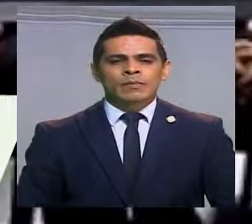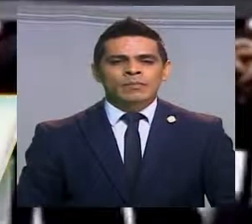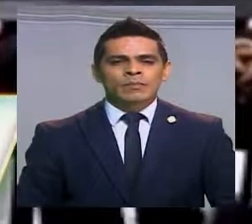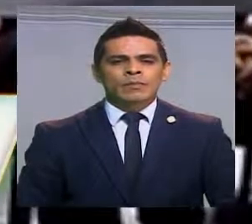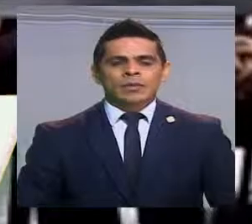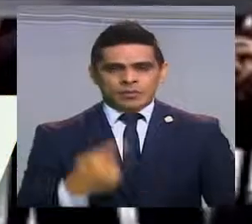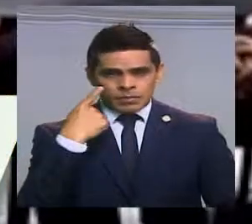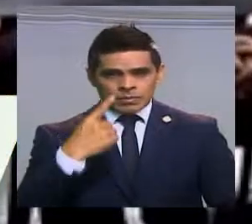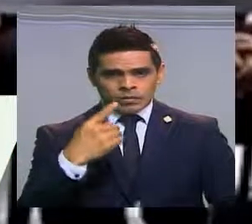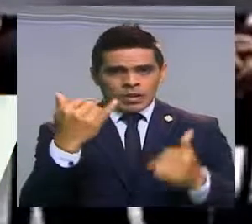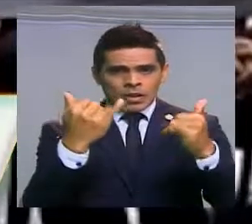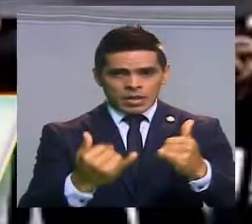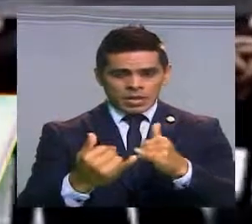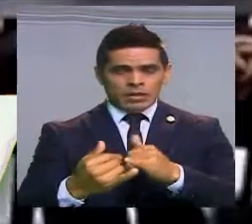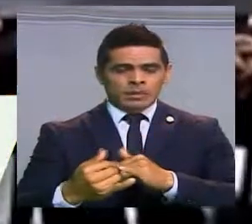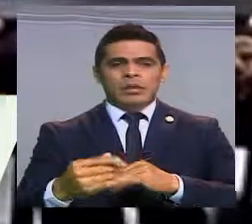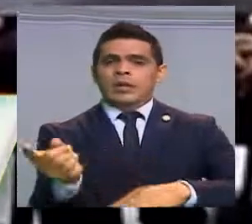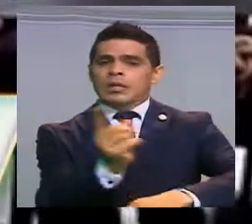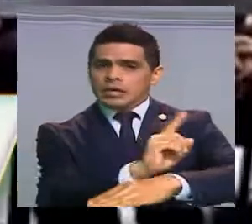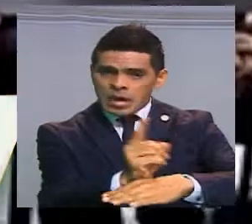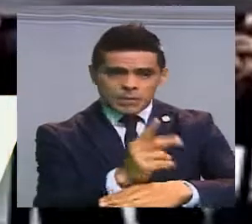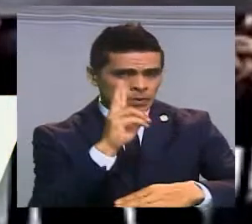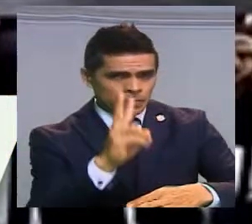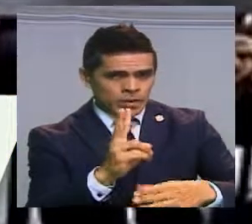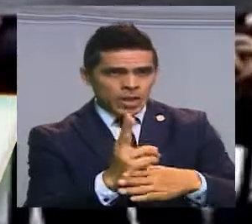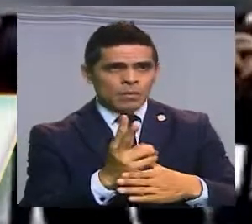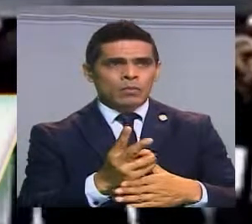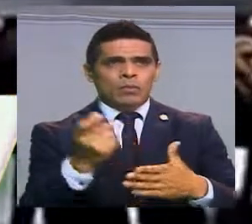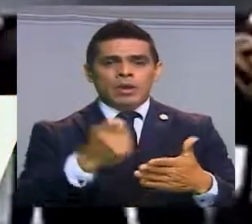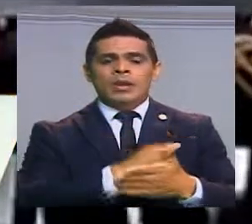Para que haya efectos inmediatos, desmantelar.